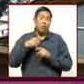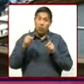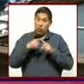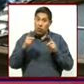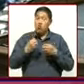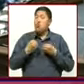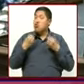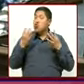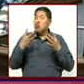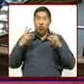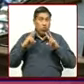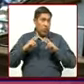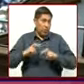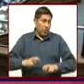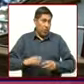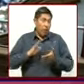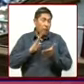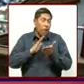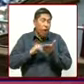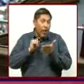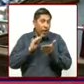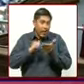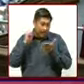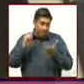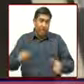todavía hay mucho por investigar.